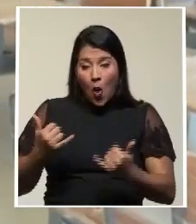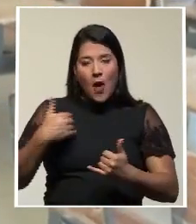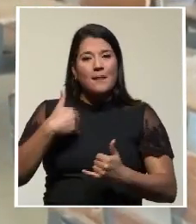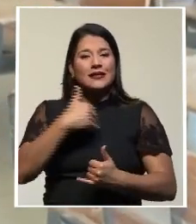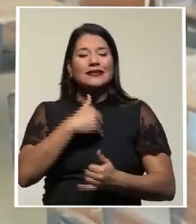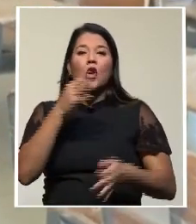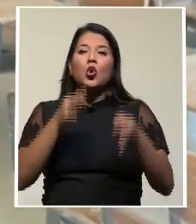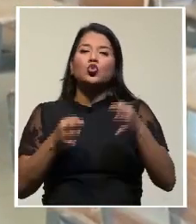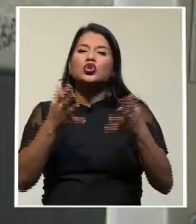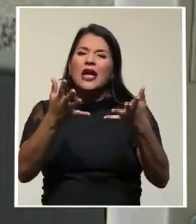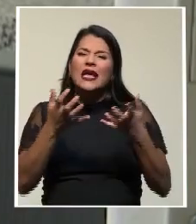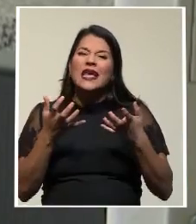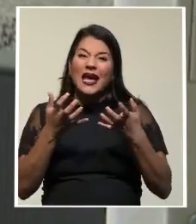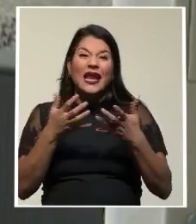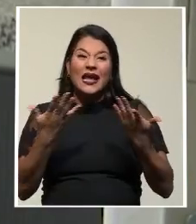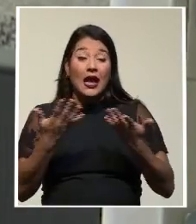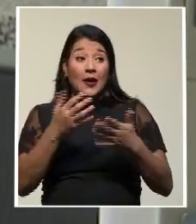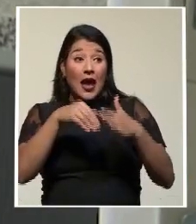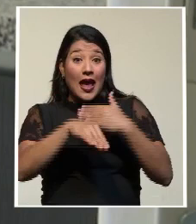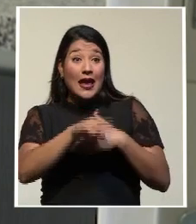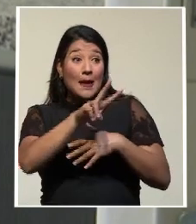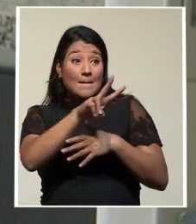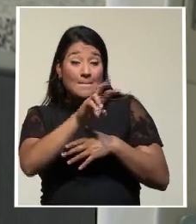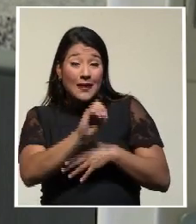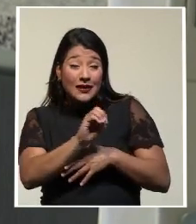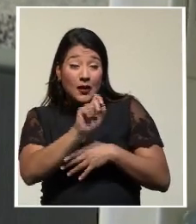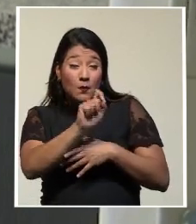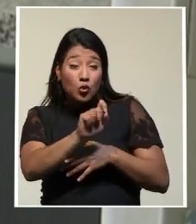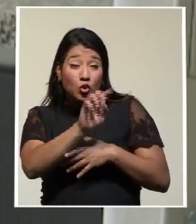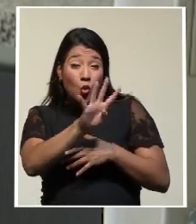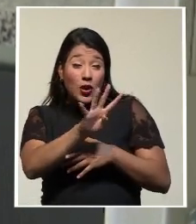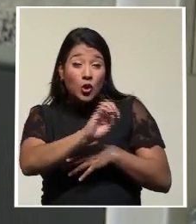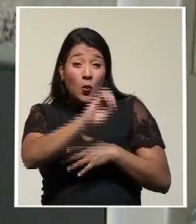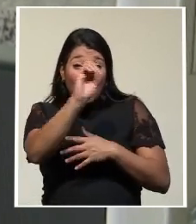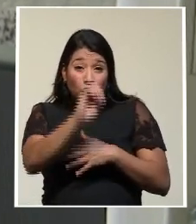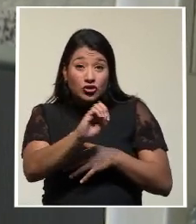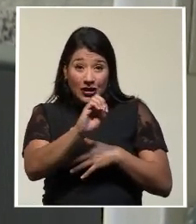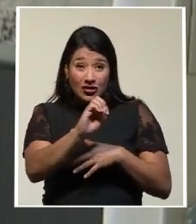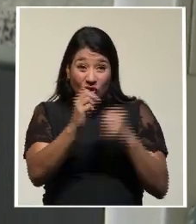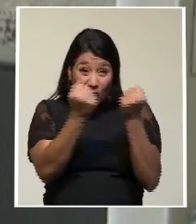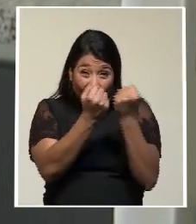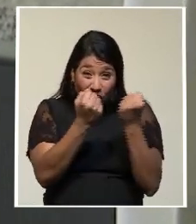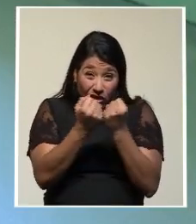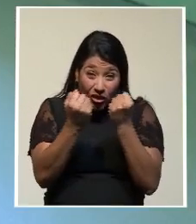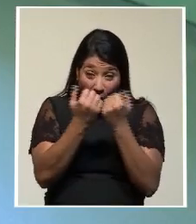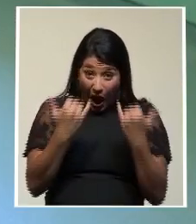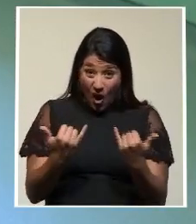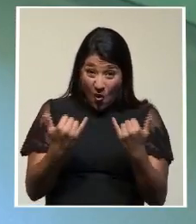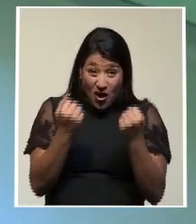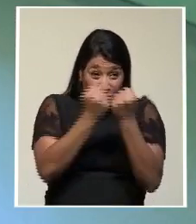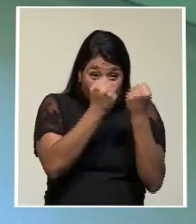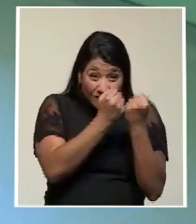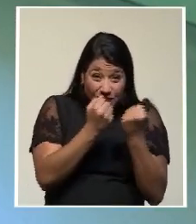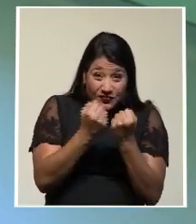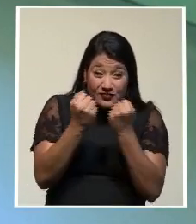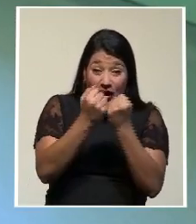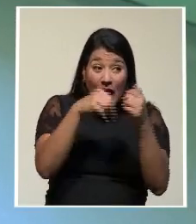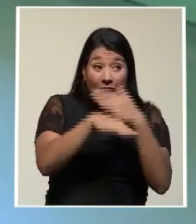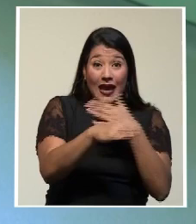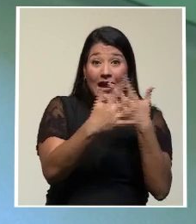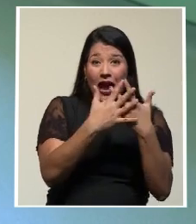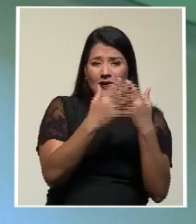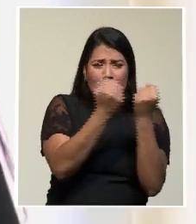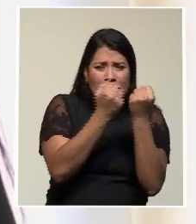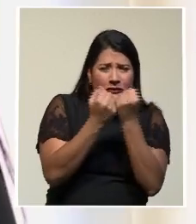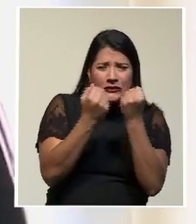bajar el hacinamiento de 20.4% al 16%. Va a ser un respiro. Terrazas no es la solución